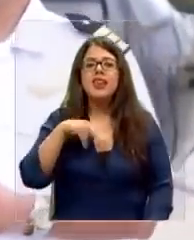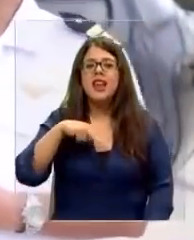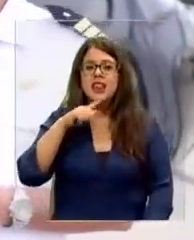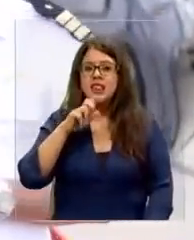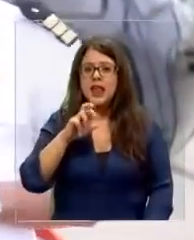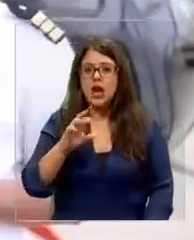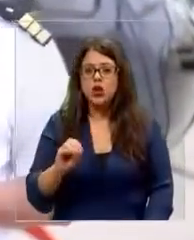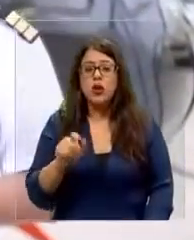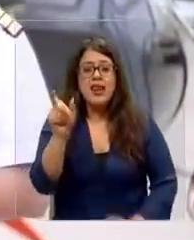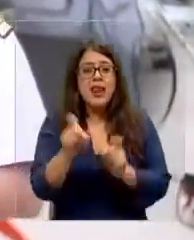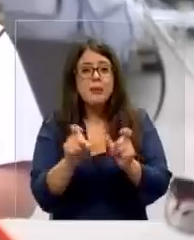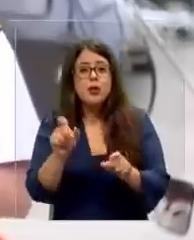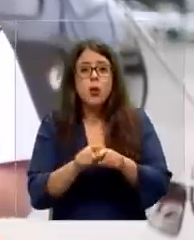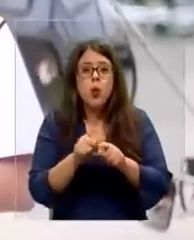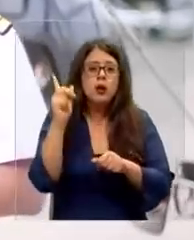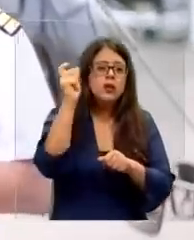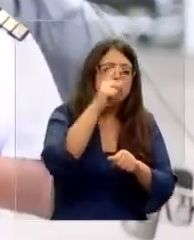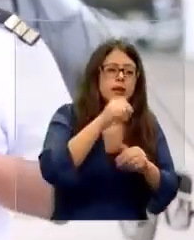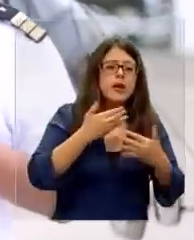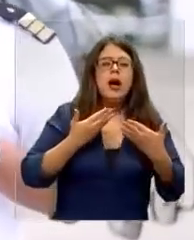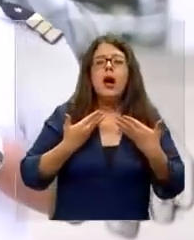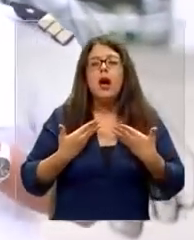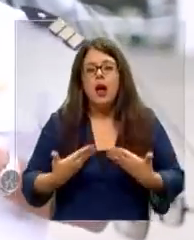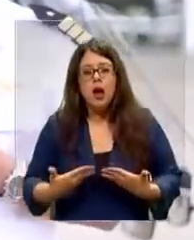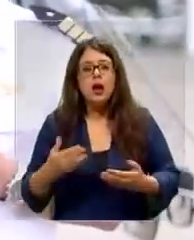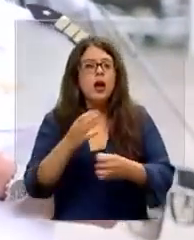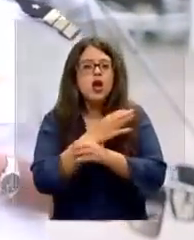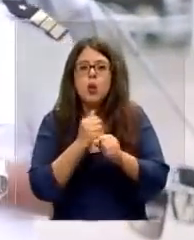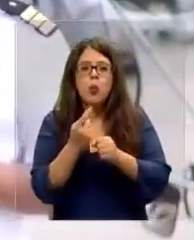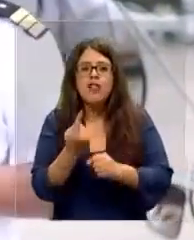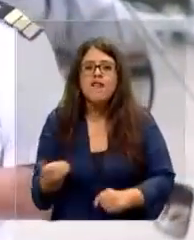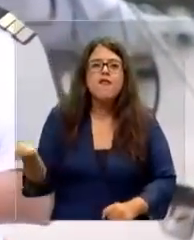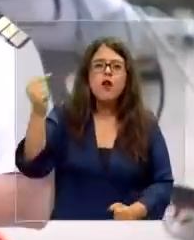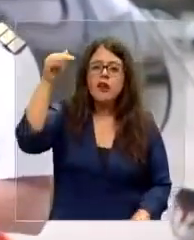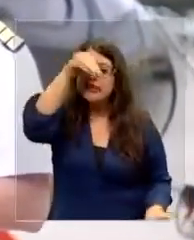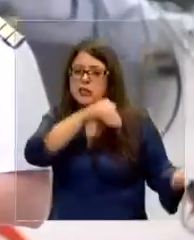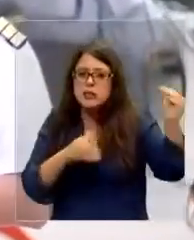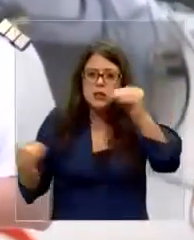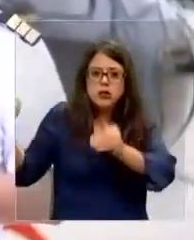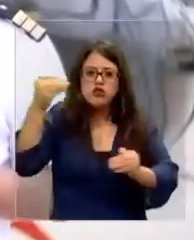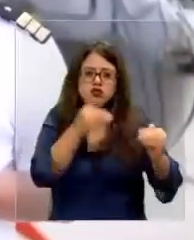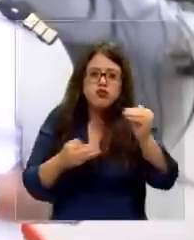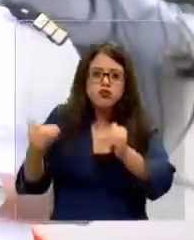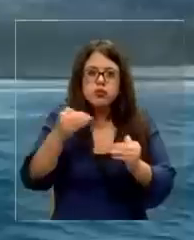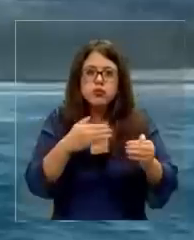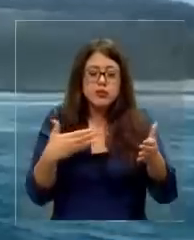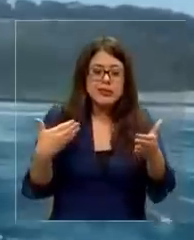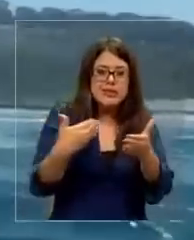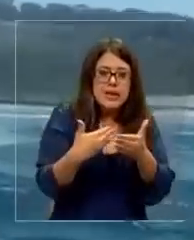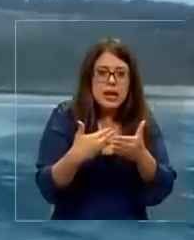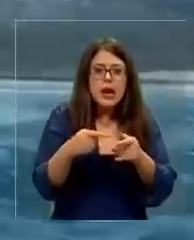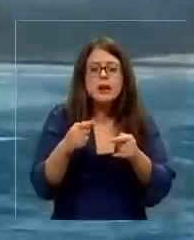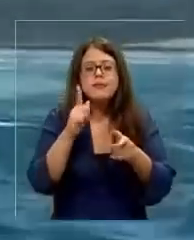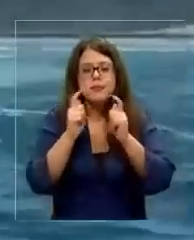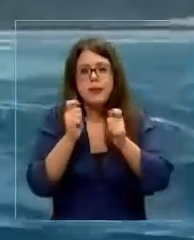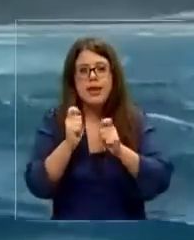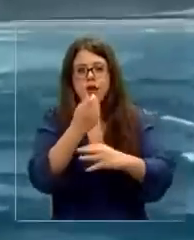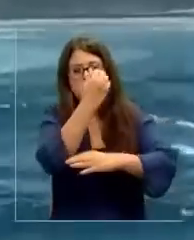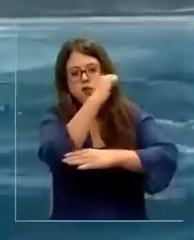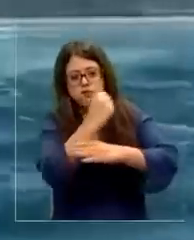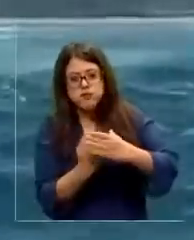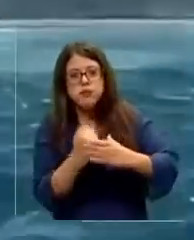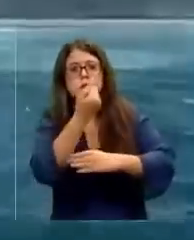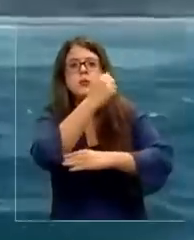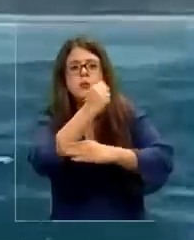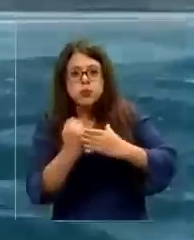se complica, se cansa muchas veces y no es capaz de retornar nuevamente a la orilla y se encuentra en peligro de inmersión.